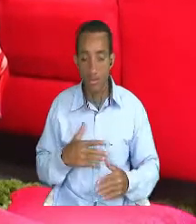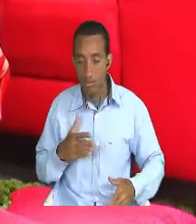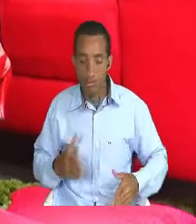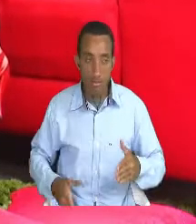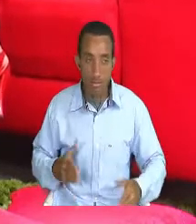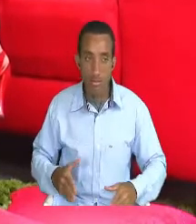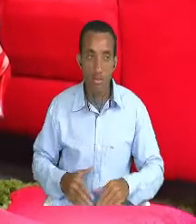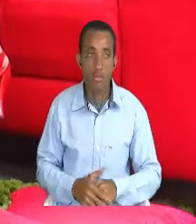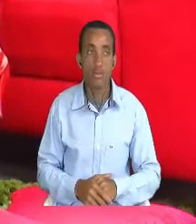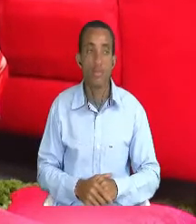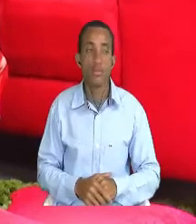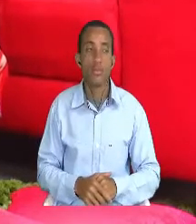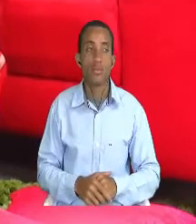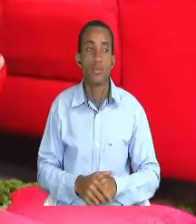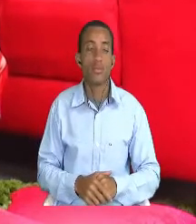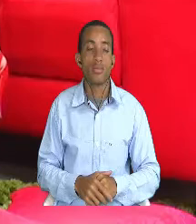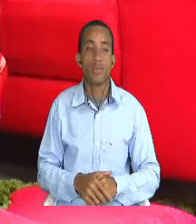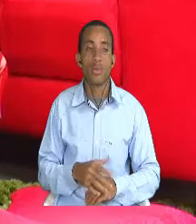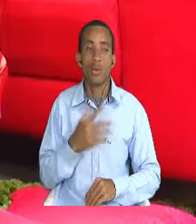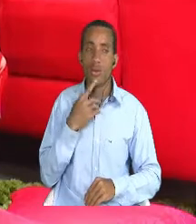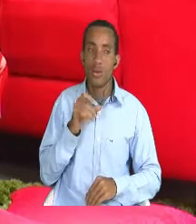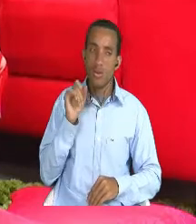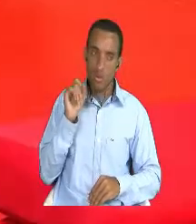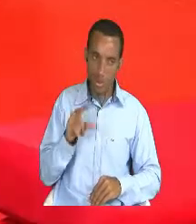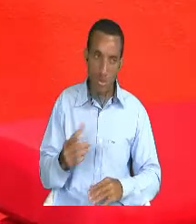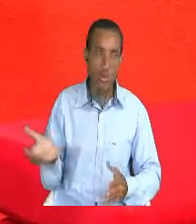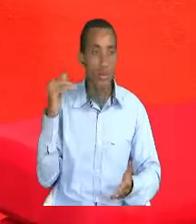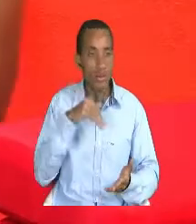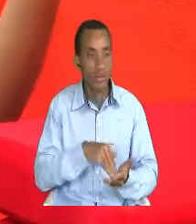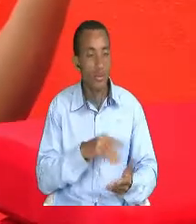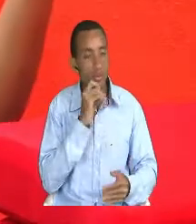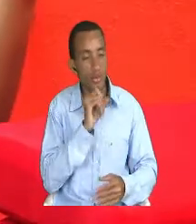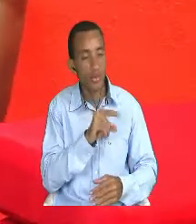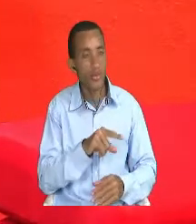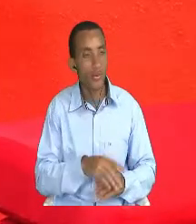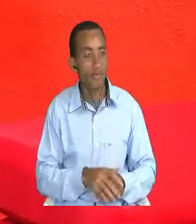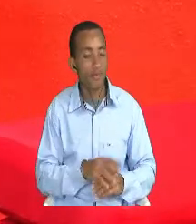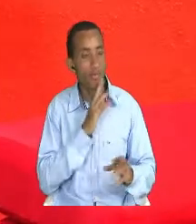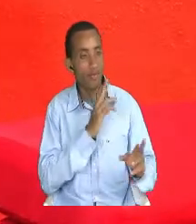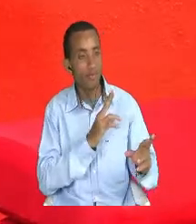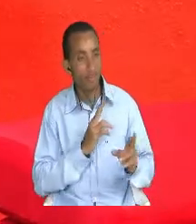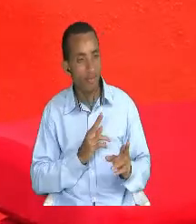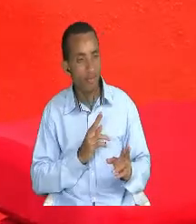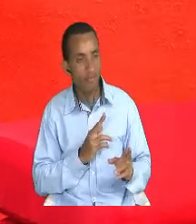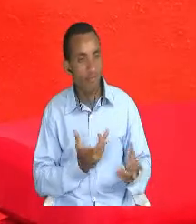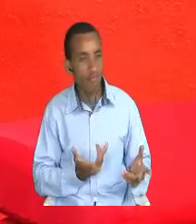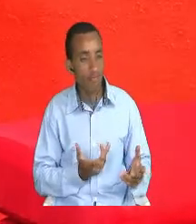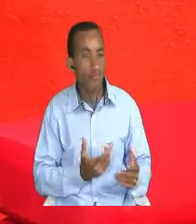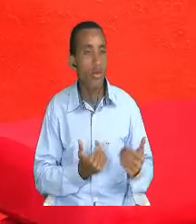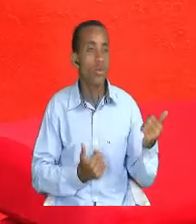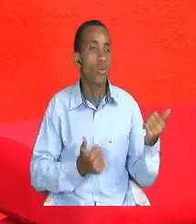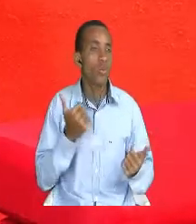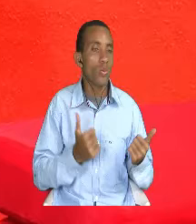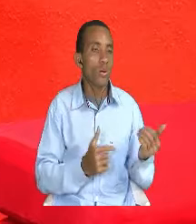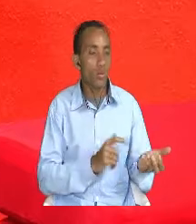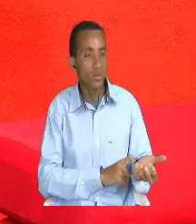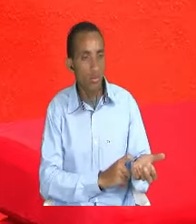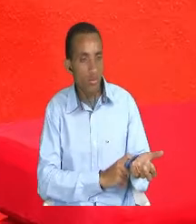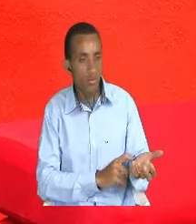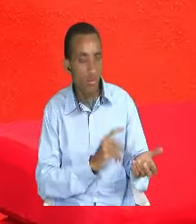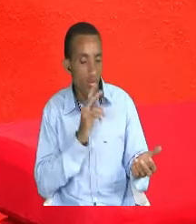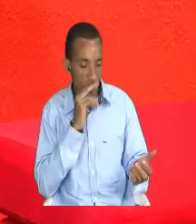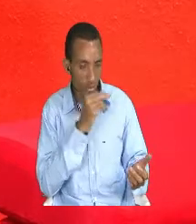todo. Claro que sí. Ven, te pregunto, volviendo a la pregunta que yo tenía, pues a lo que me respondiste a la pregunta de ahorita, ¿cuáles son las características que tú ves en